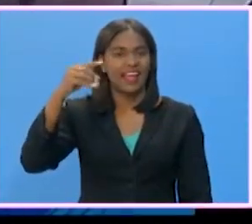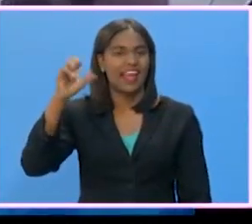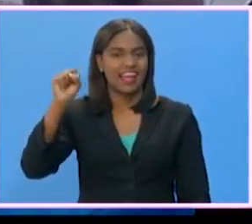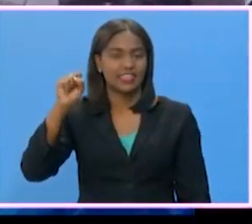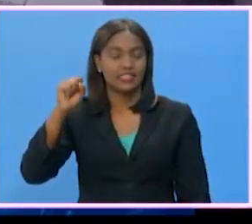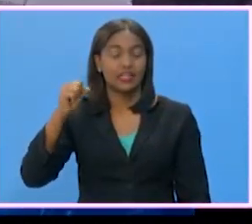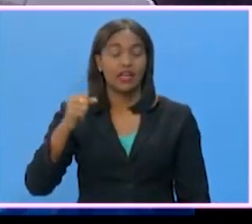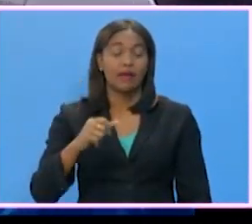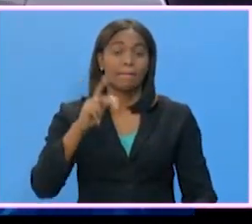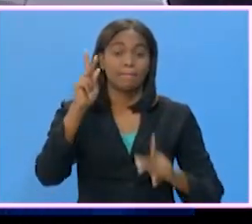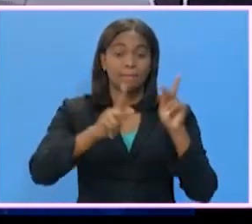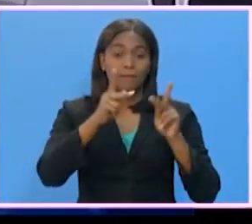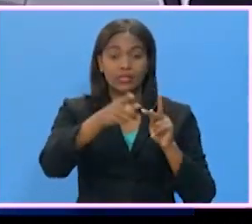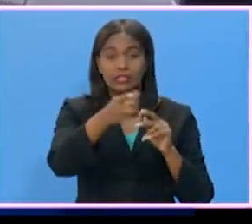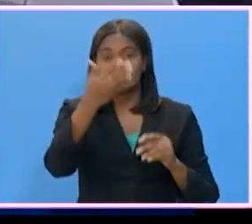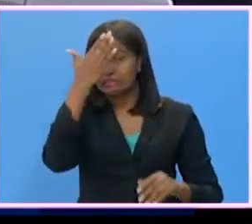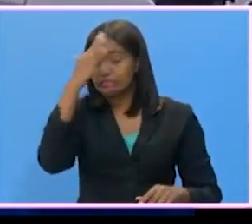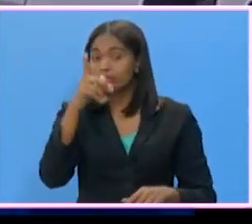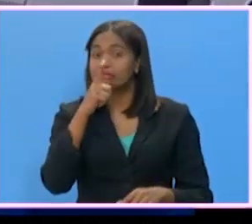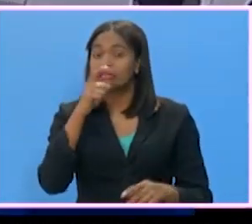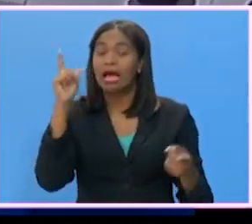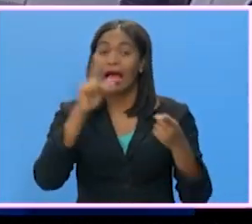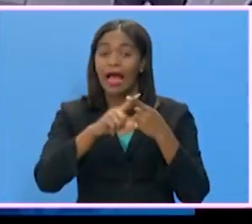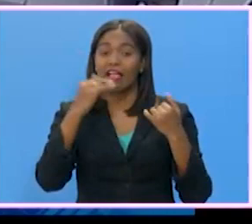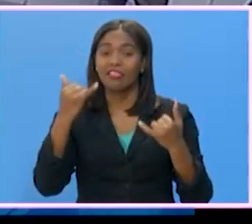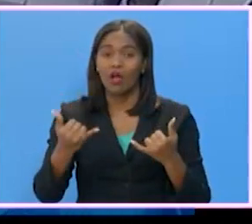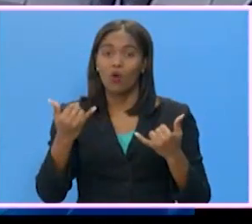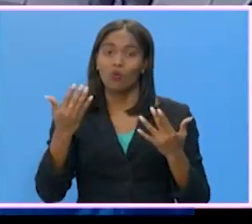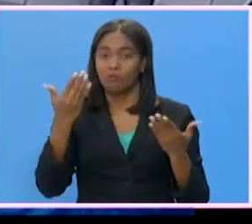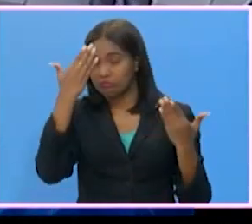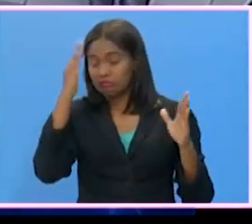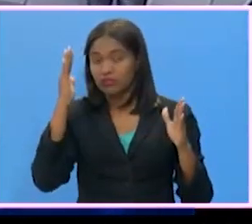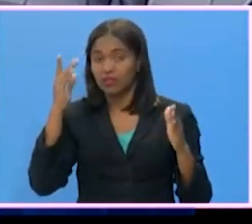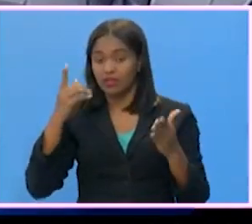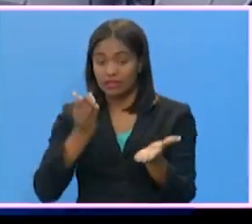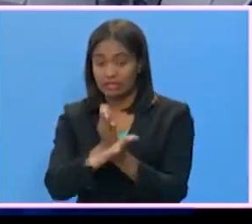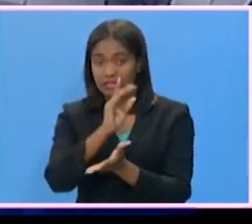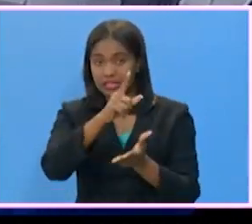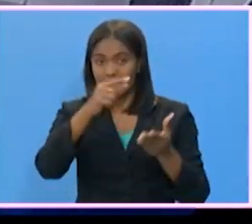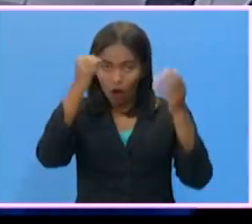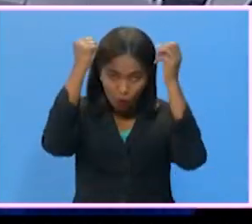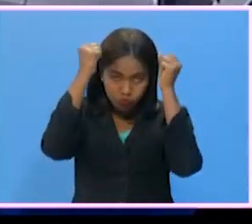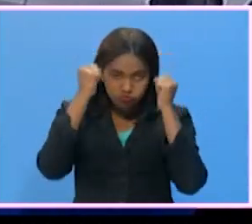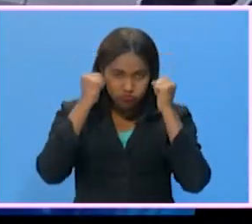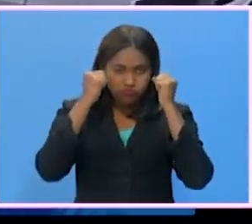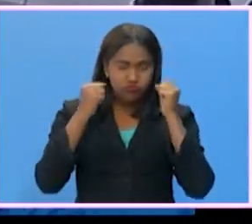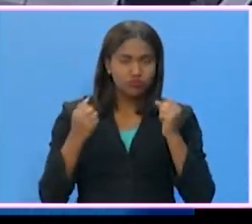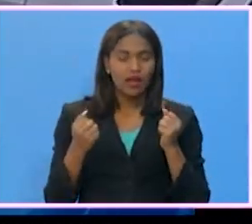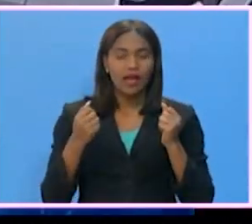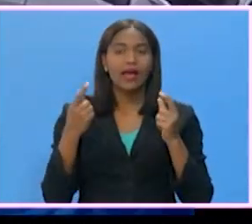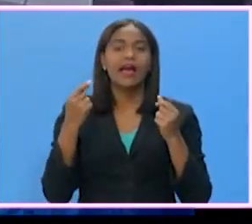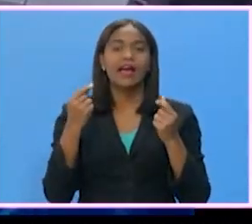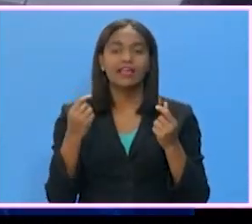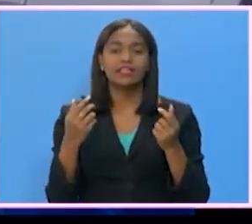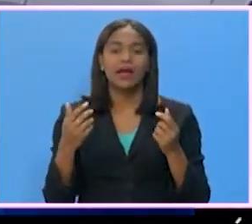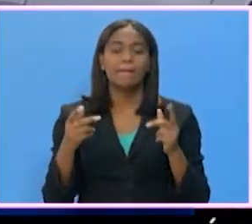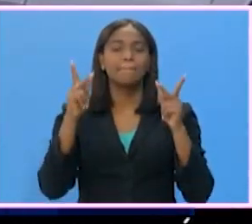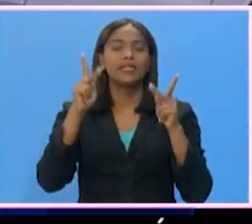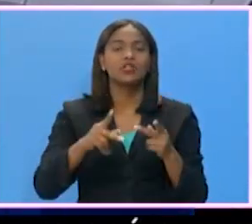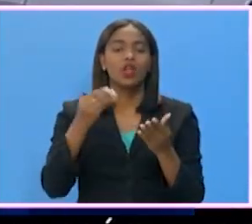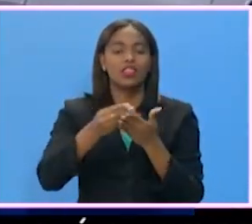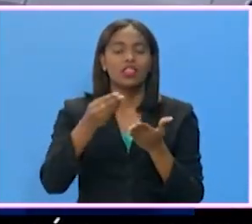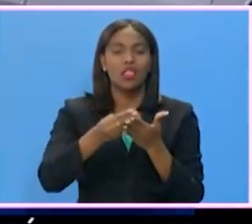hasta el momento, encapuchados, penetraron a dicha estación y allí asaltaron un camión de envíos de valores de